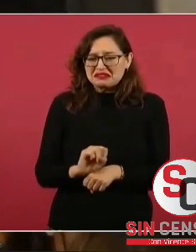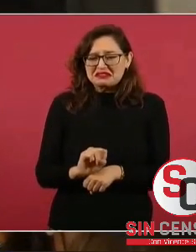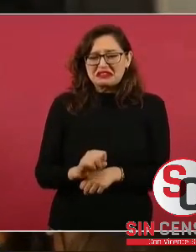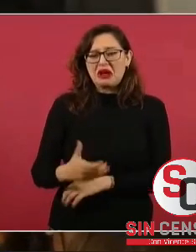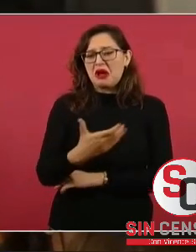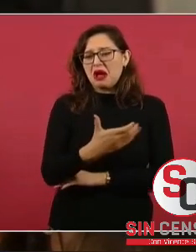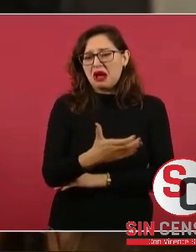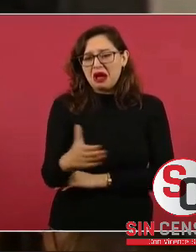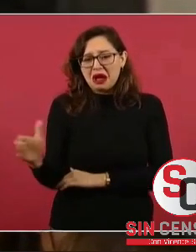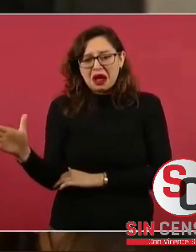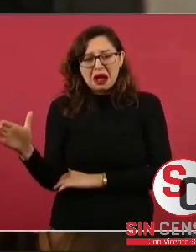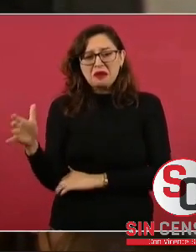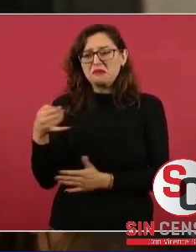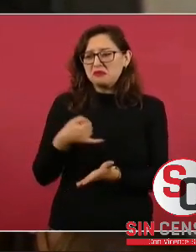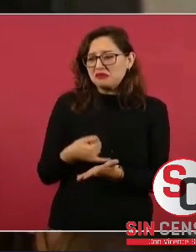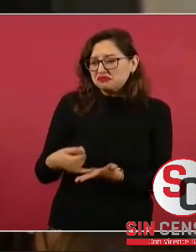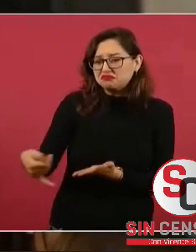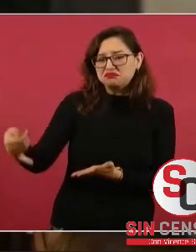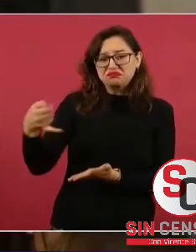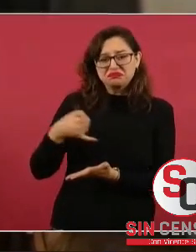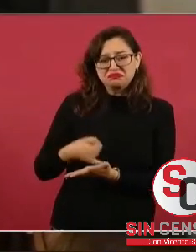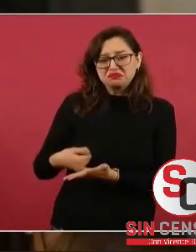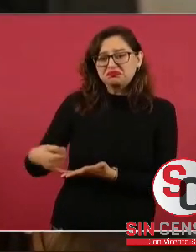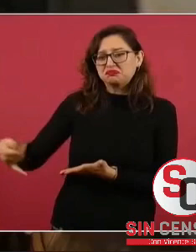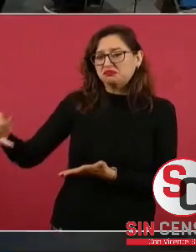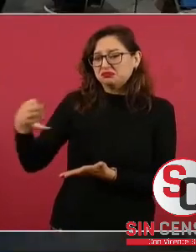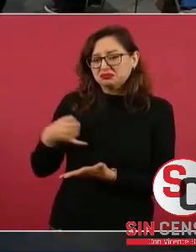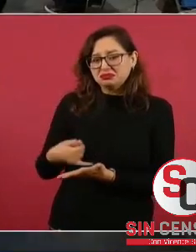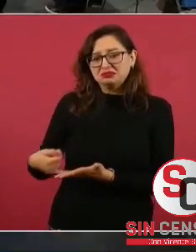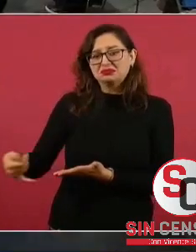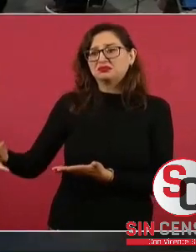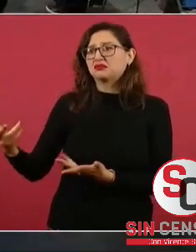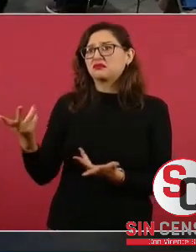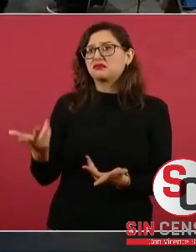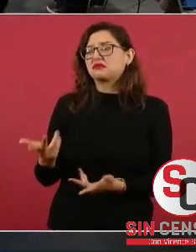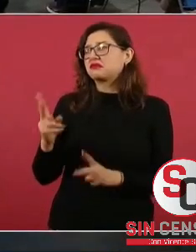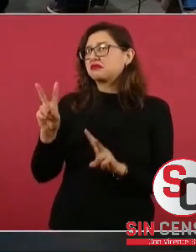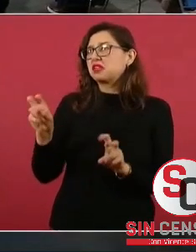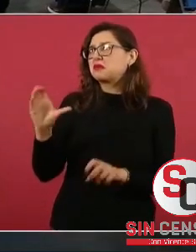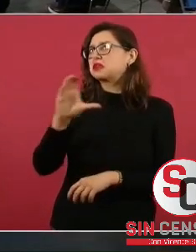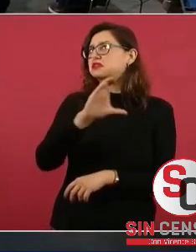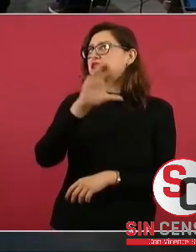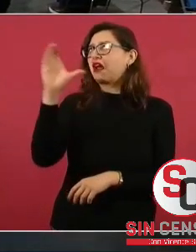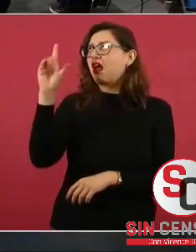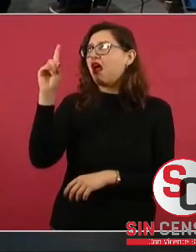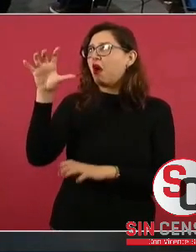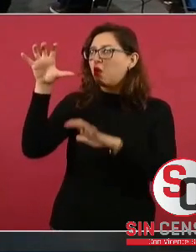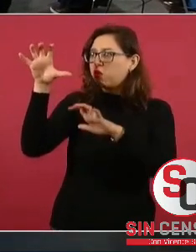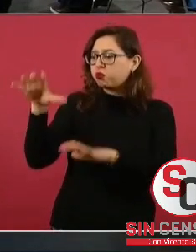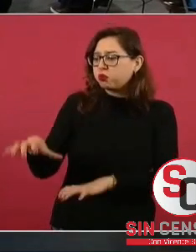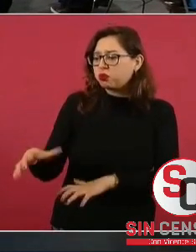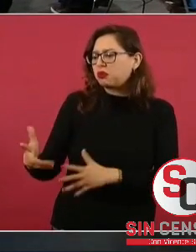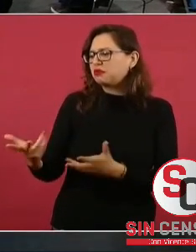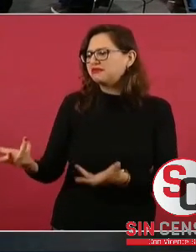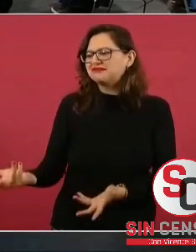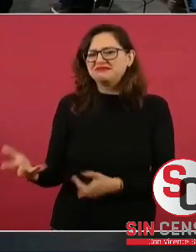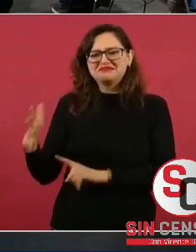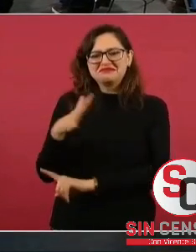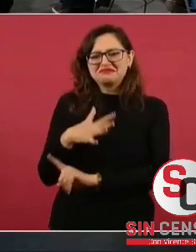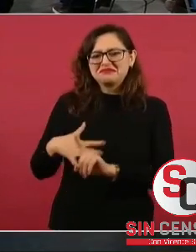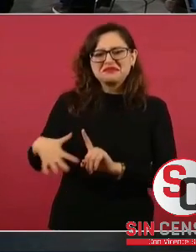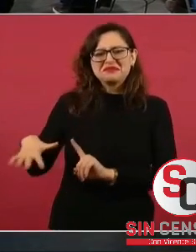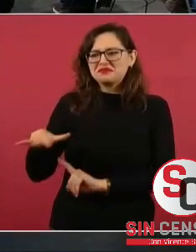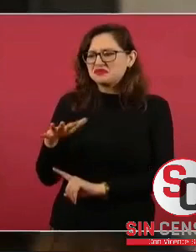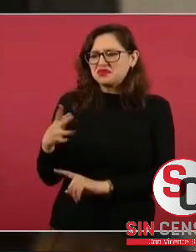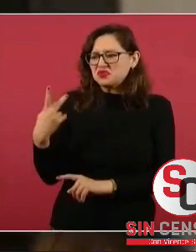de agropecuarios, o sea, cubría el incendio forestal en el cielo. No vemos de dónde, y la verdad, en un contexto como está